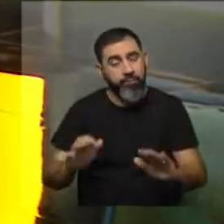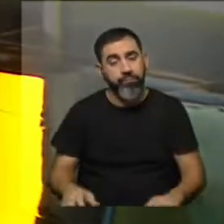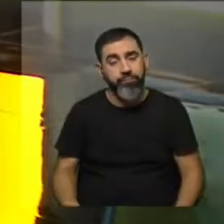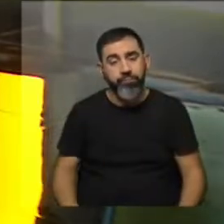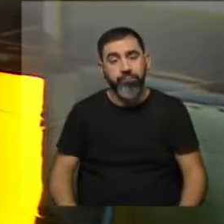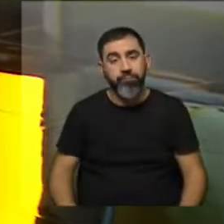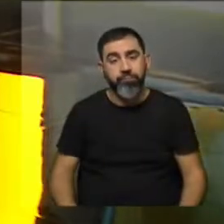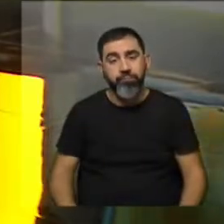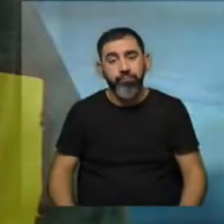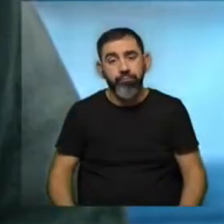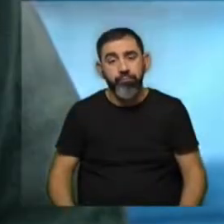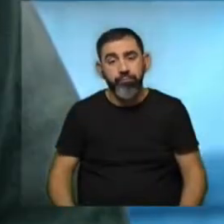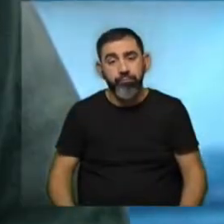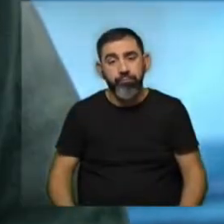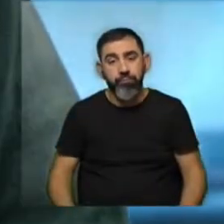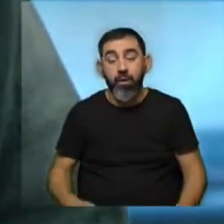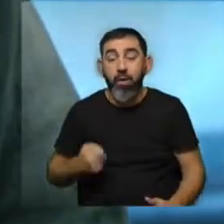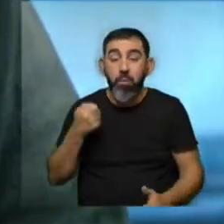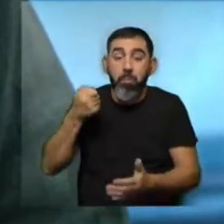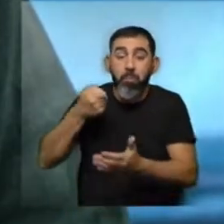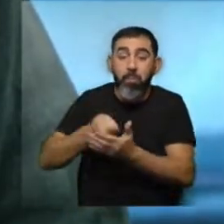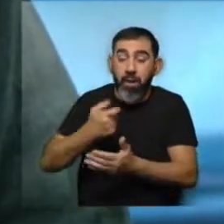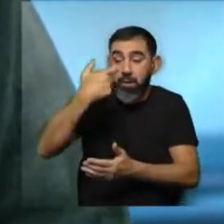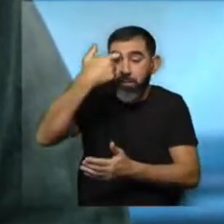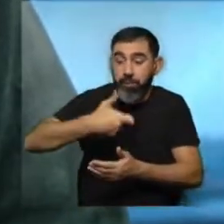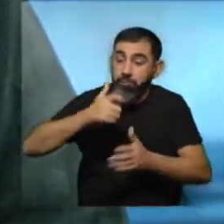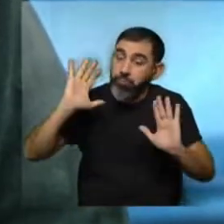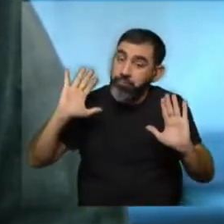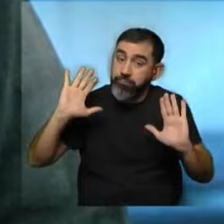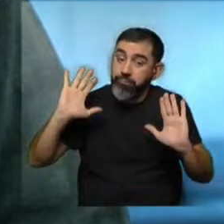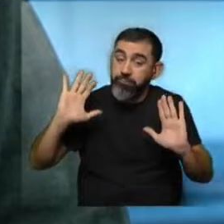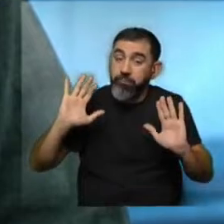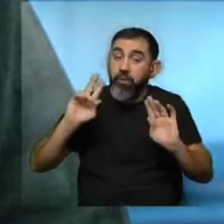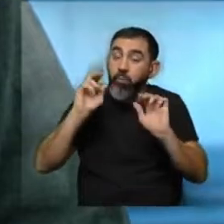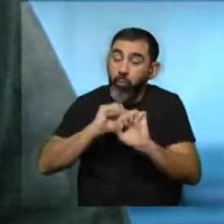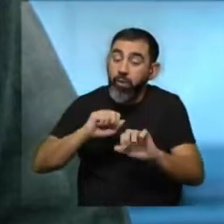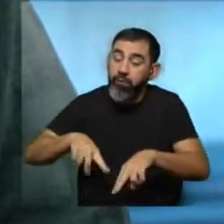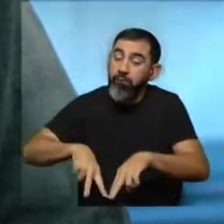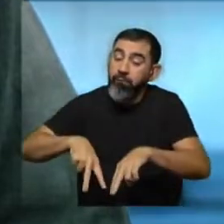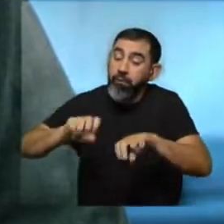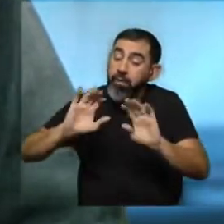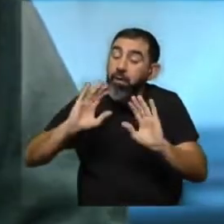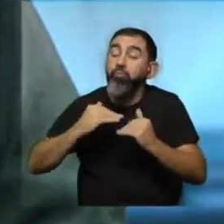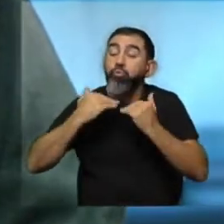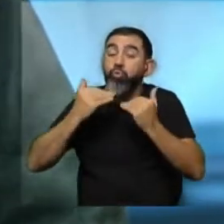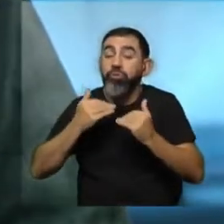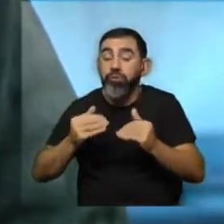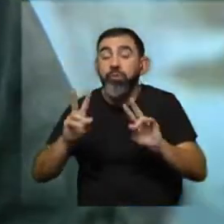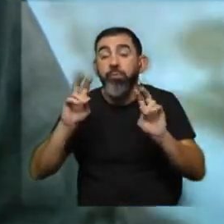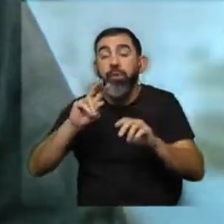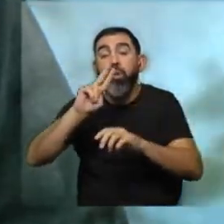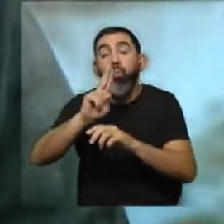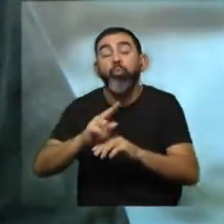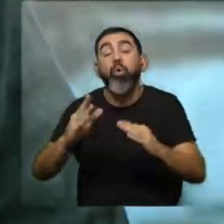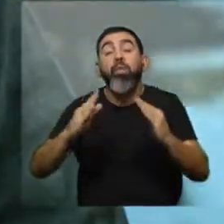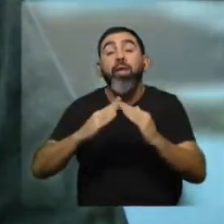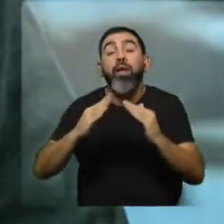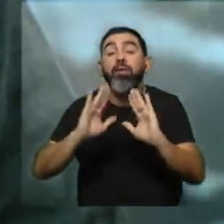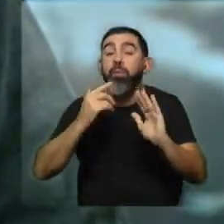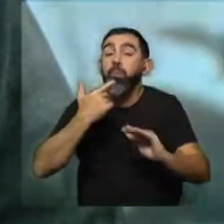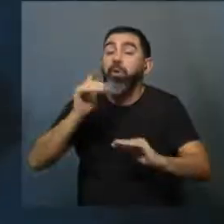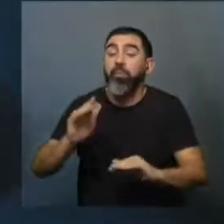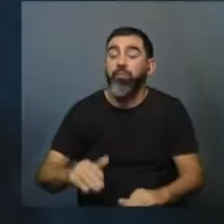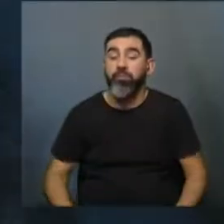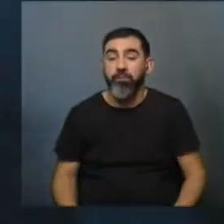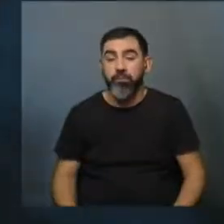¿Deberíamos discutirlo? Lo terminaría pagando el usuario. Habría que estudiarlo muy bien, sobre todo para uso doméstico.